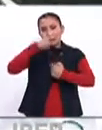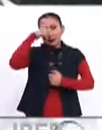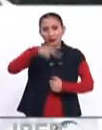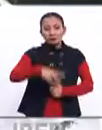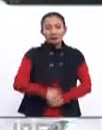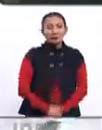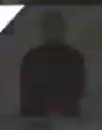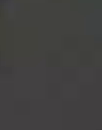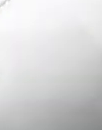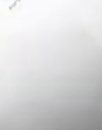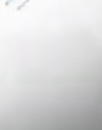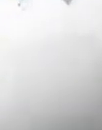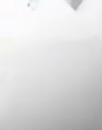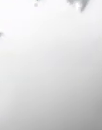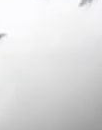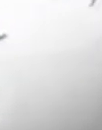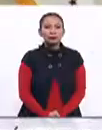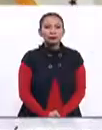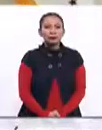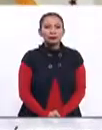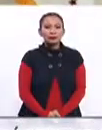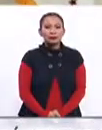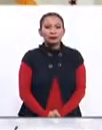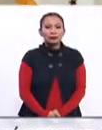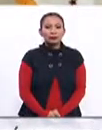con México.